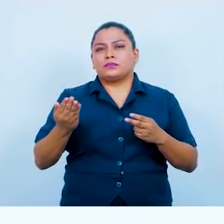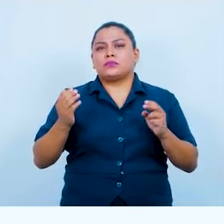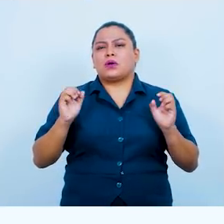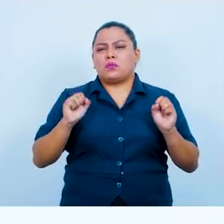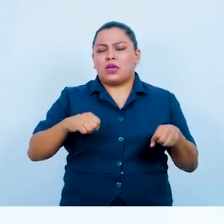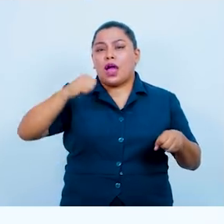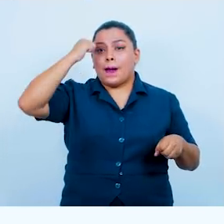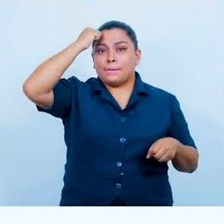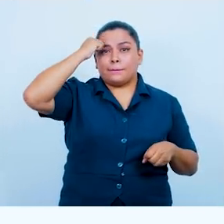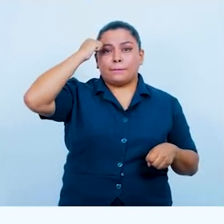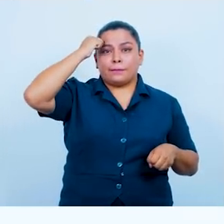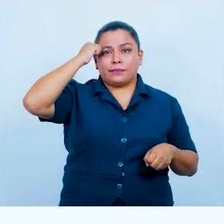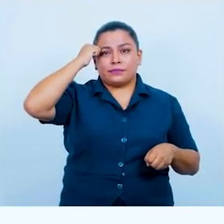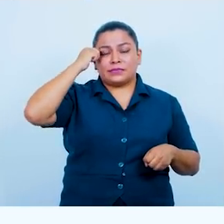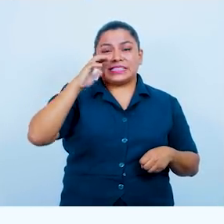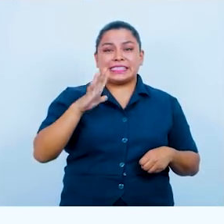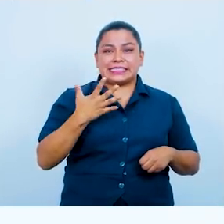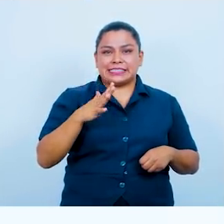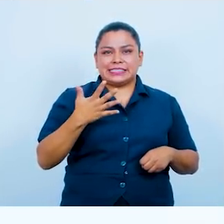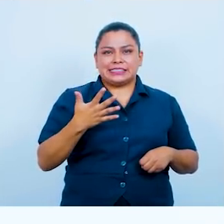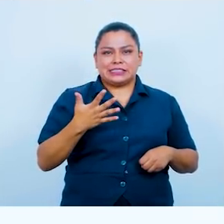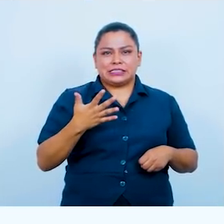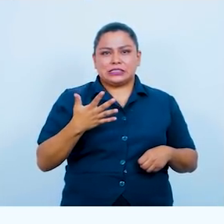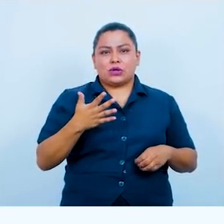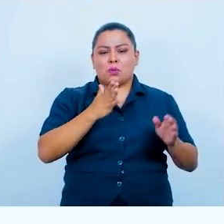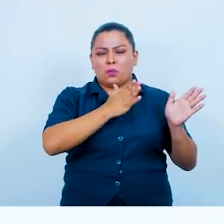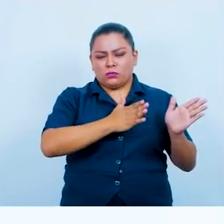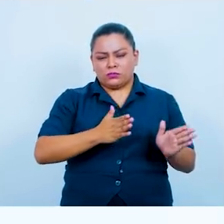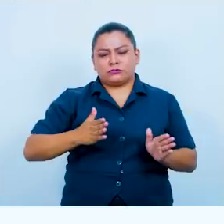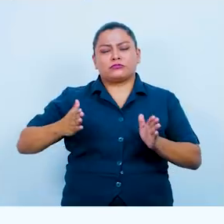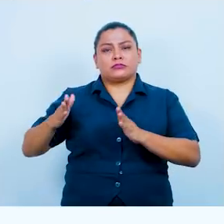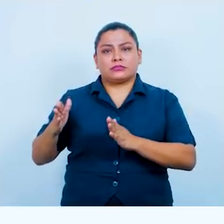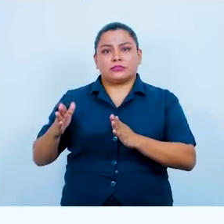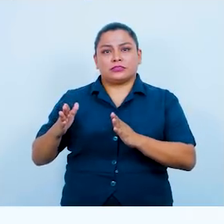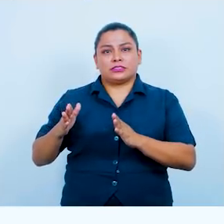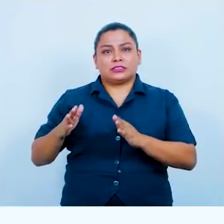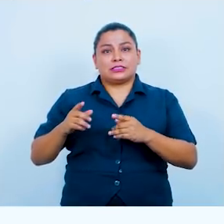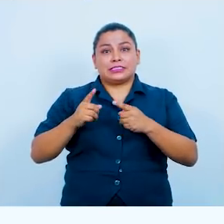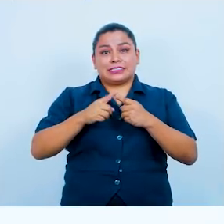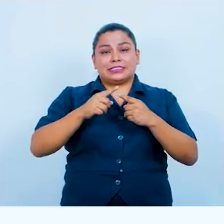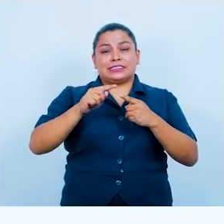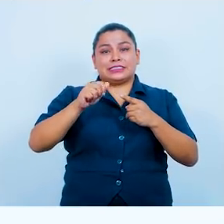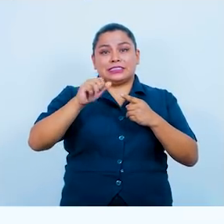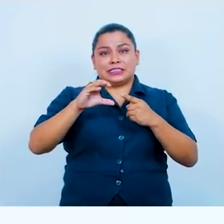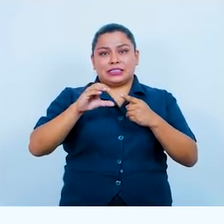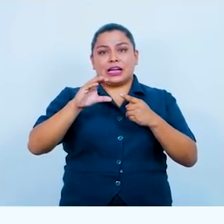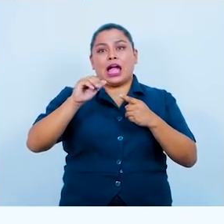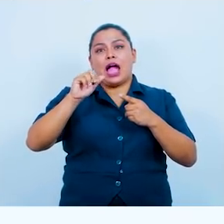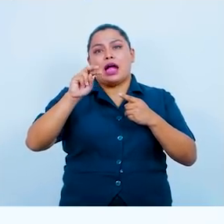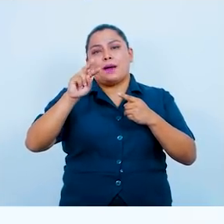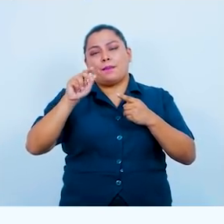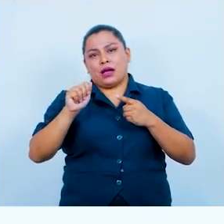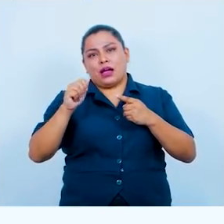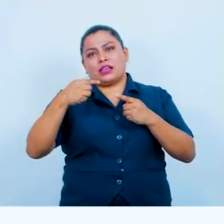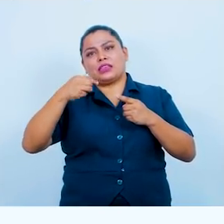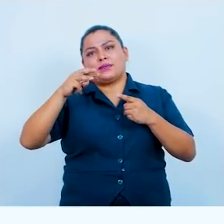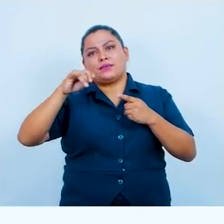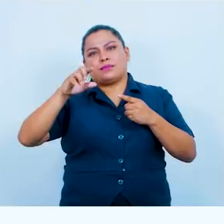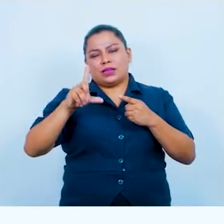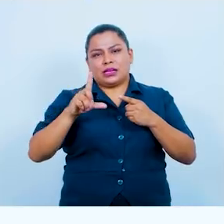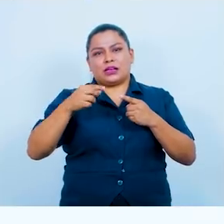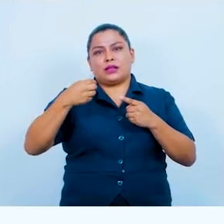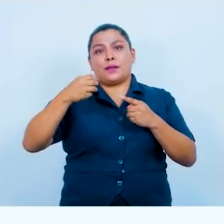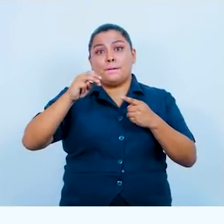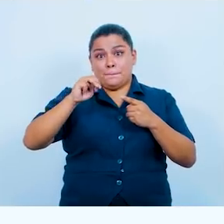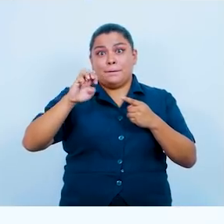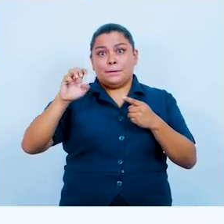el aprendizaje. Quinto, es hora de ordenar. Las TIC son Canva, Gmail,